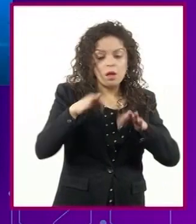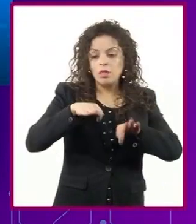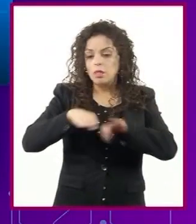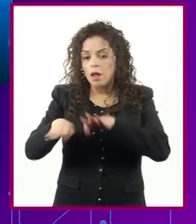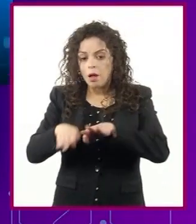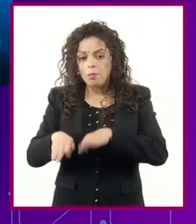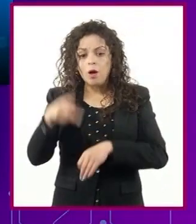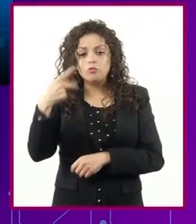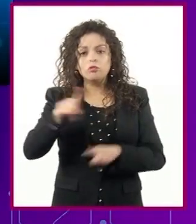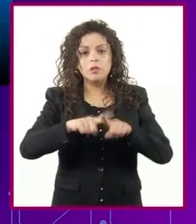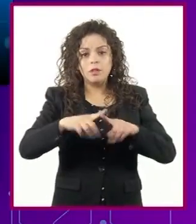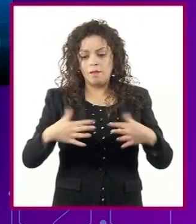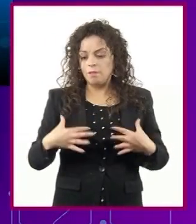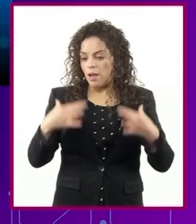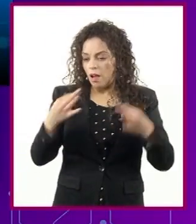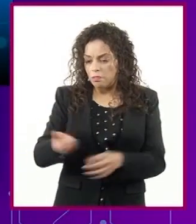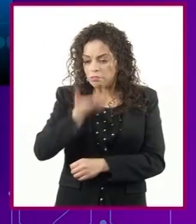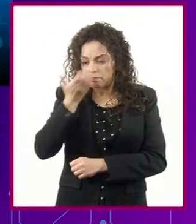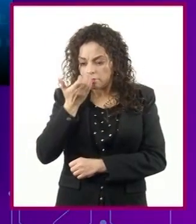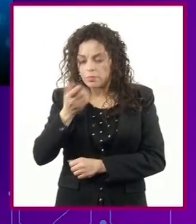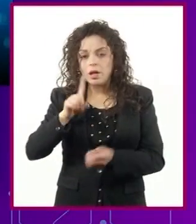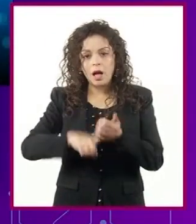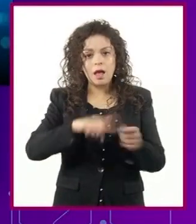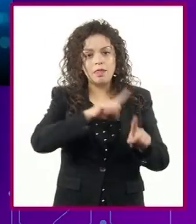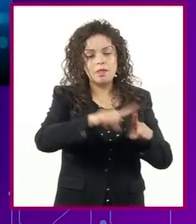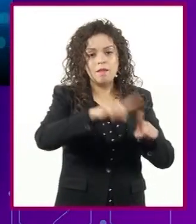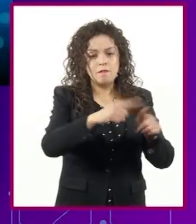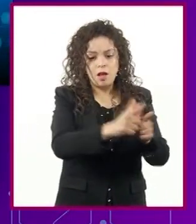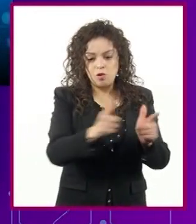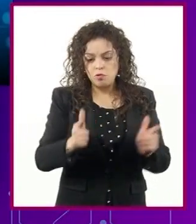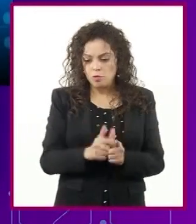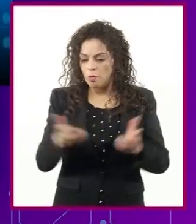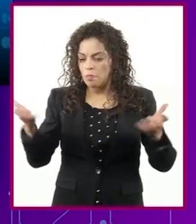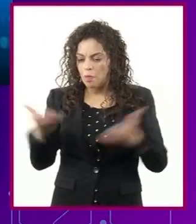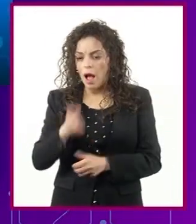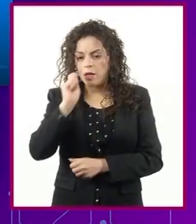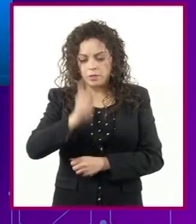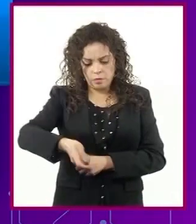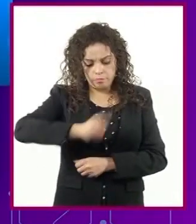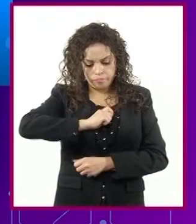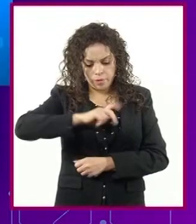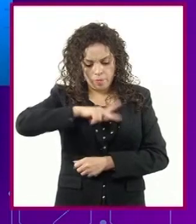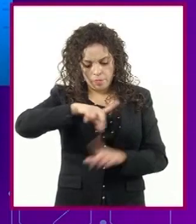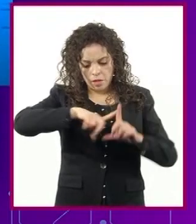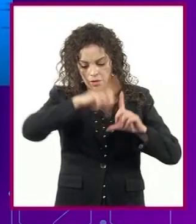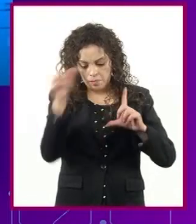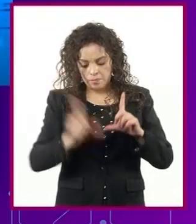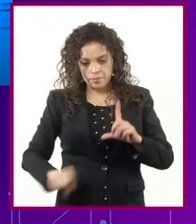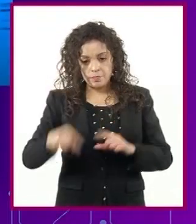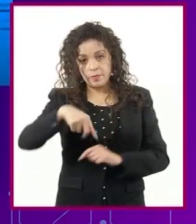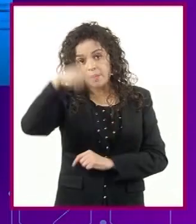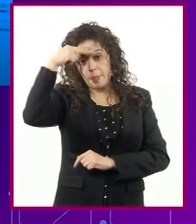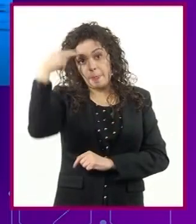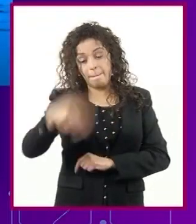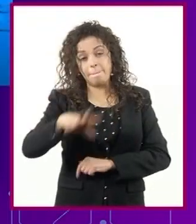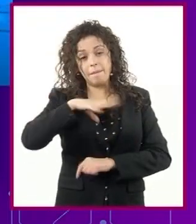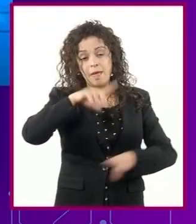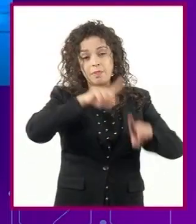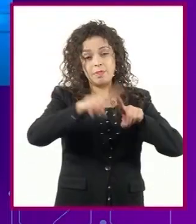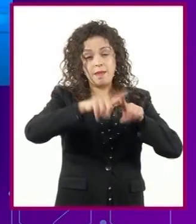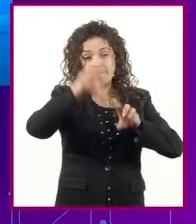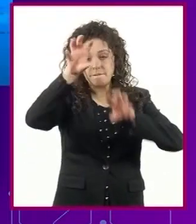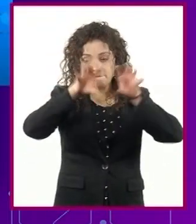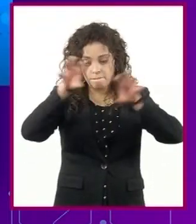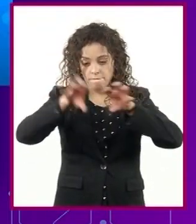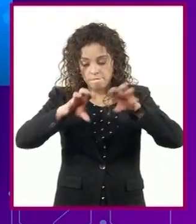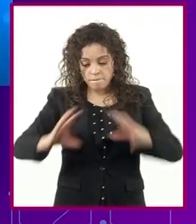orígenes y adhesiones conforman una gran variedad de grupos que entretejen la identidad nacional. México es un mosaico, una fusión